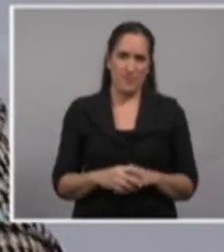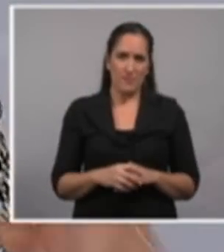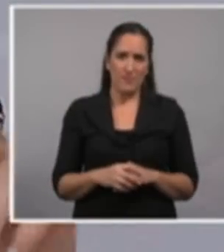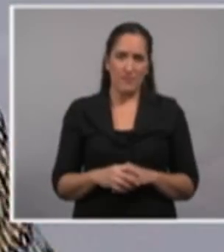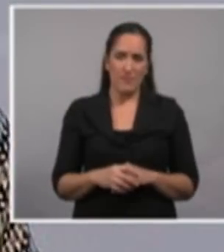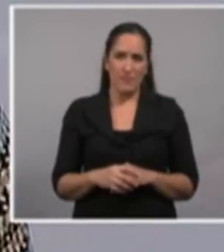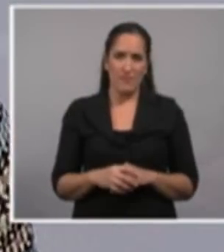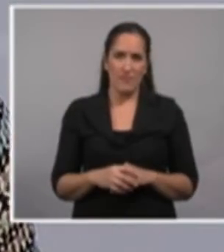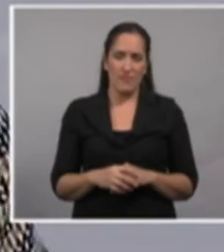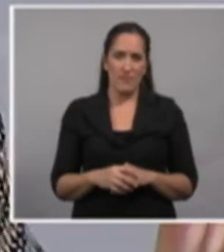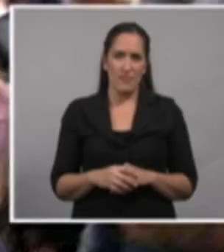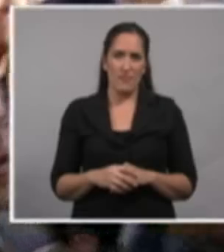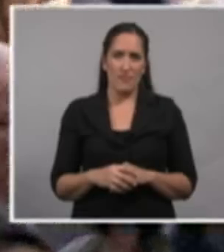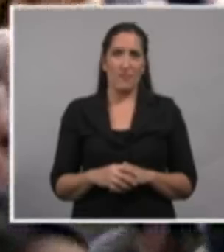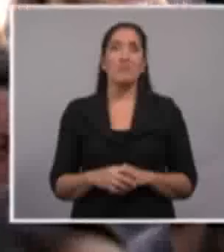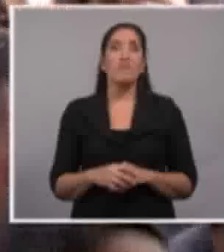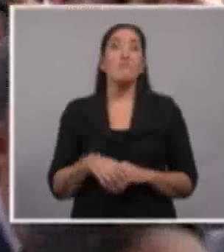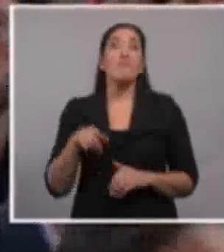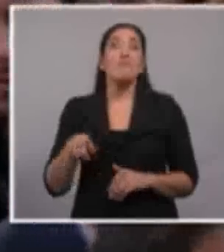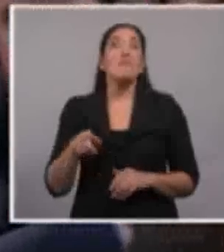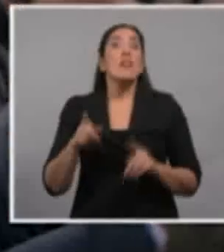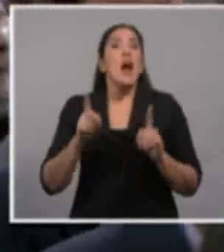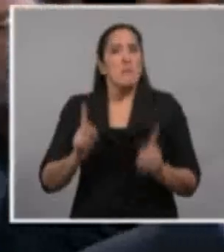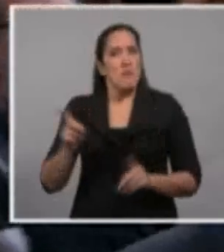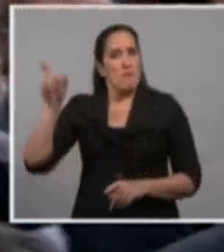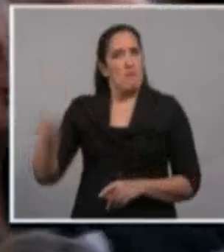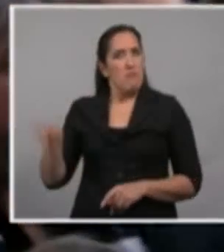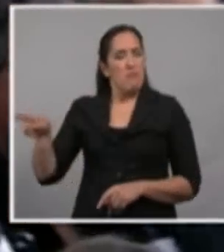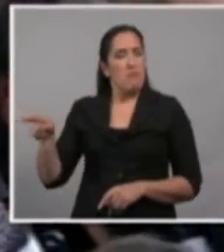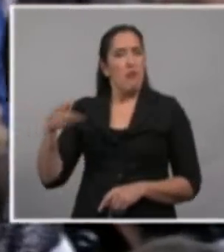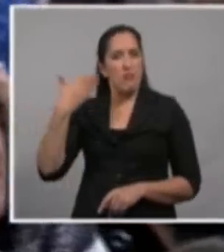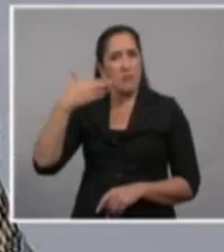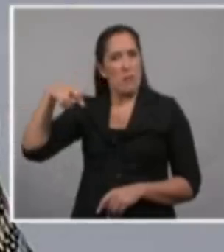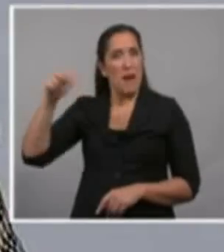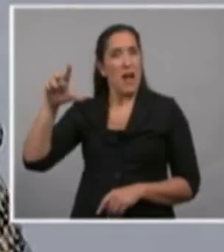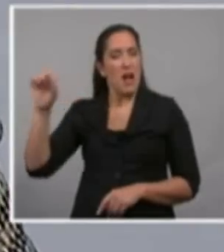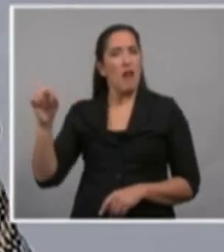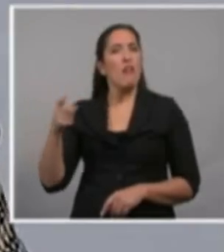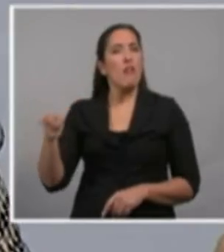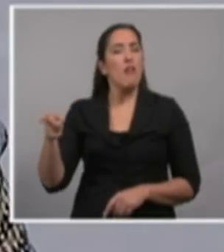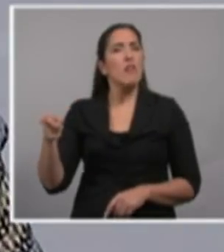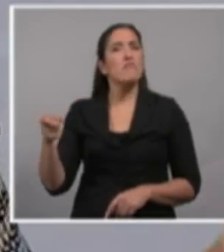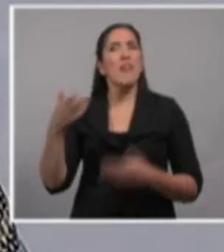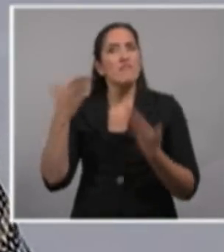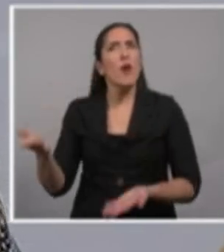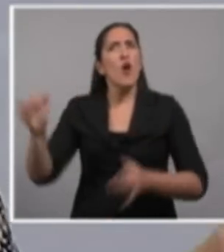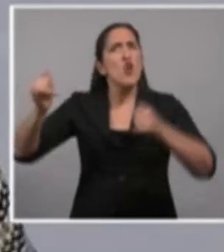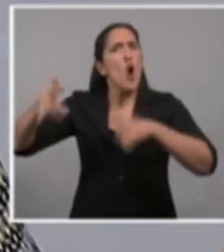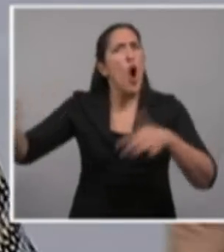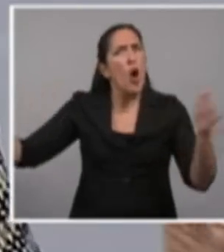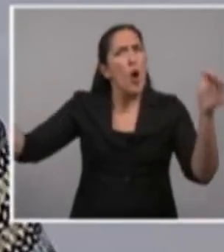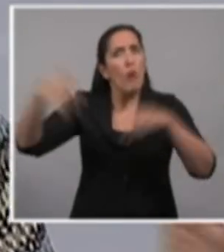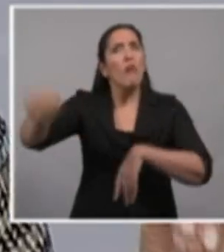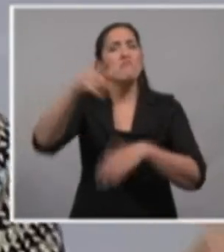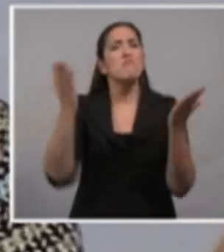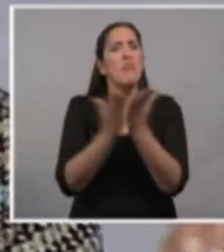Fue también la que nos permitió, como dijo Paco, que hoy miles de jóvenes mendocinos puedan terminar